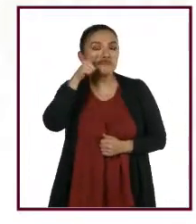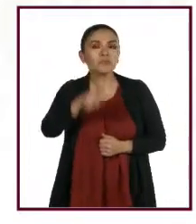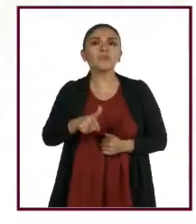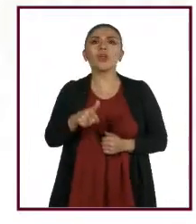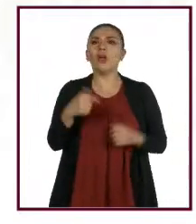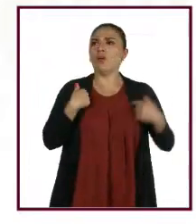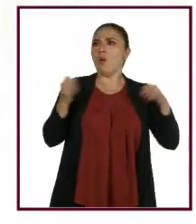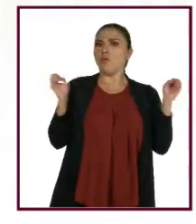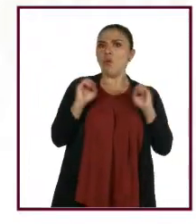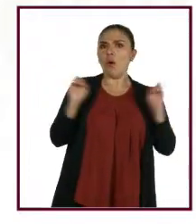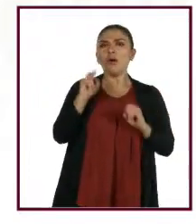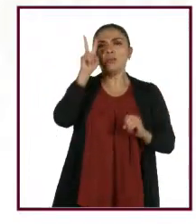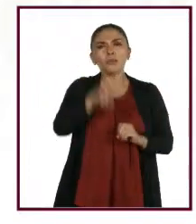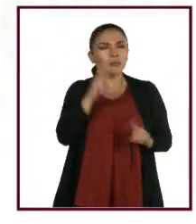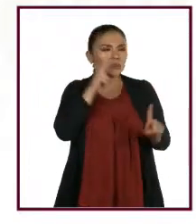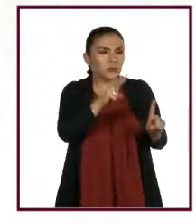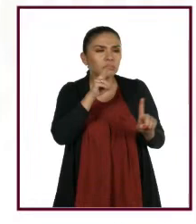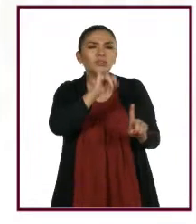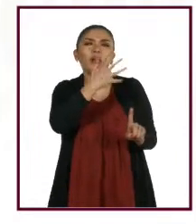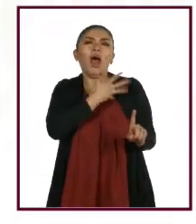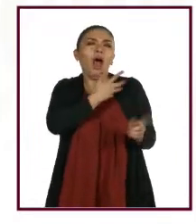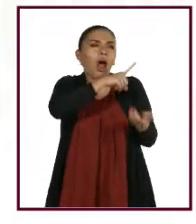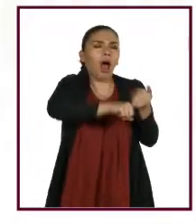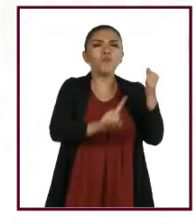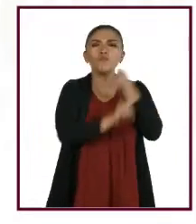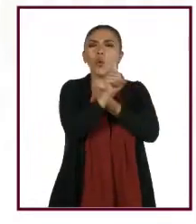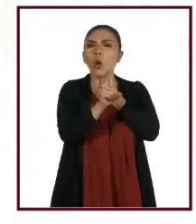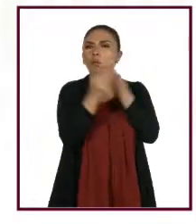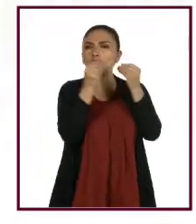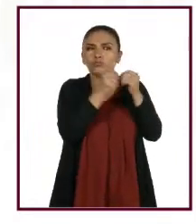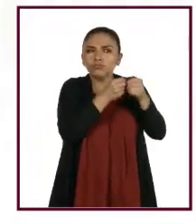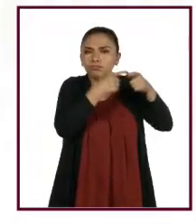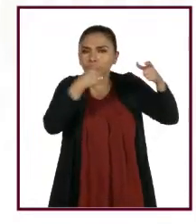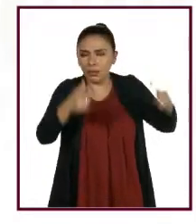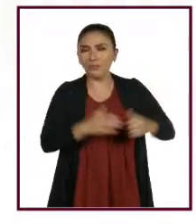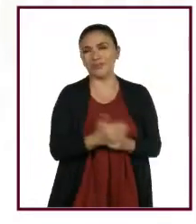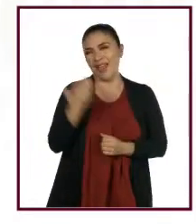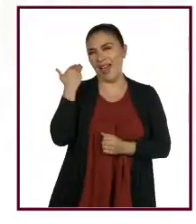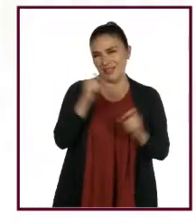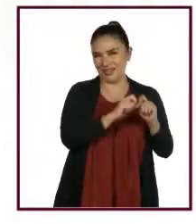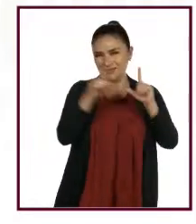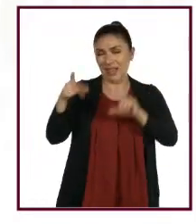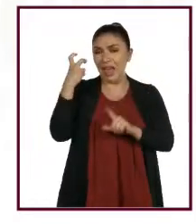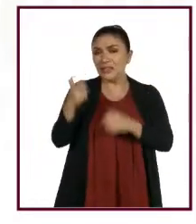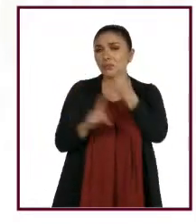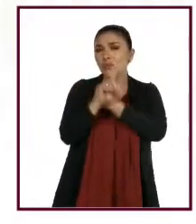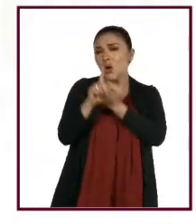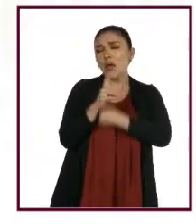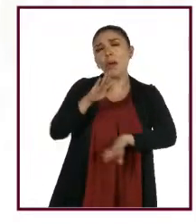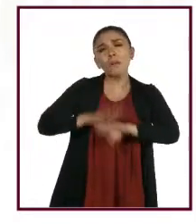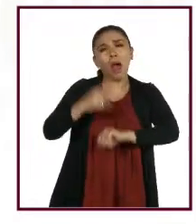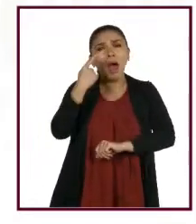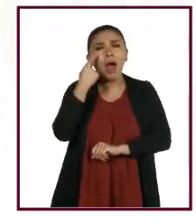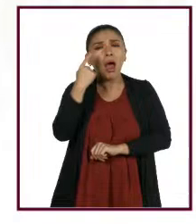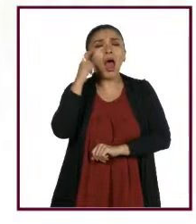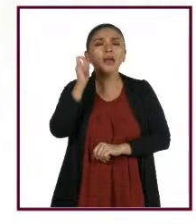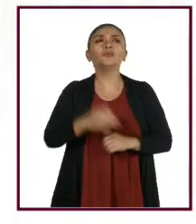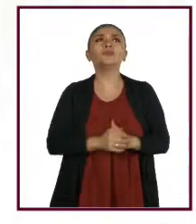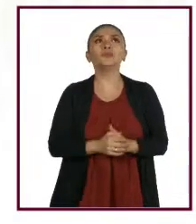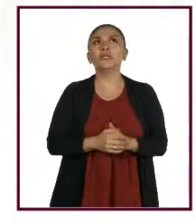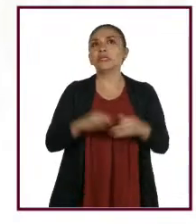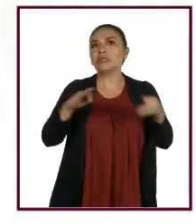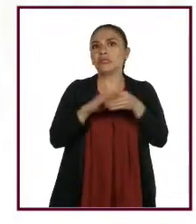ser un fenómeno altamente prevalente. Como vimos en la diapositiva pasada, es un fenómeno que se presenta más allá